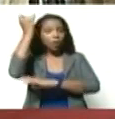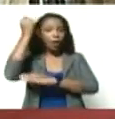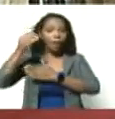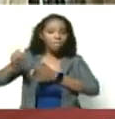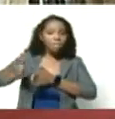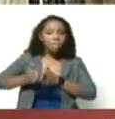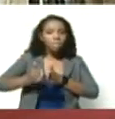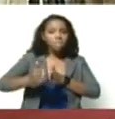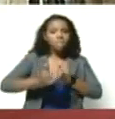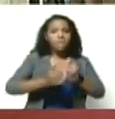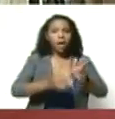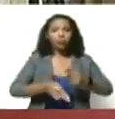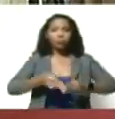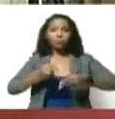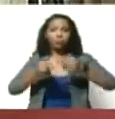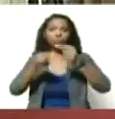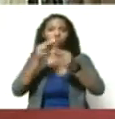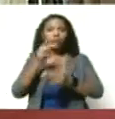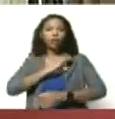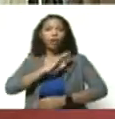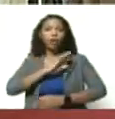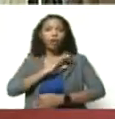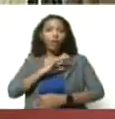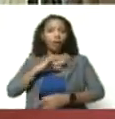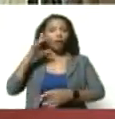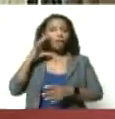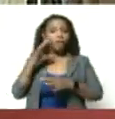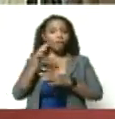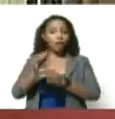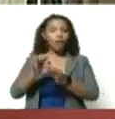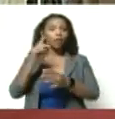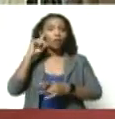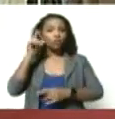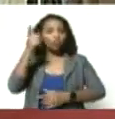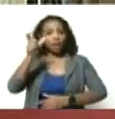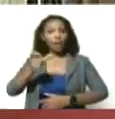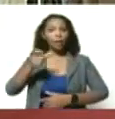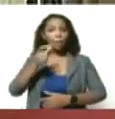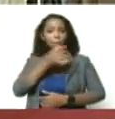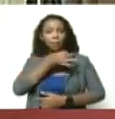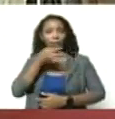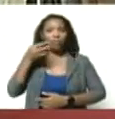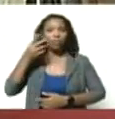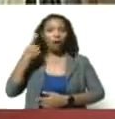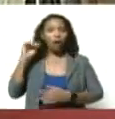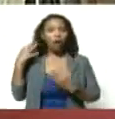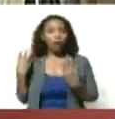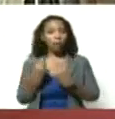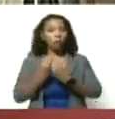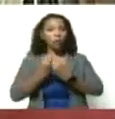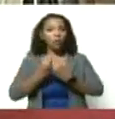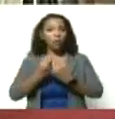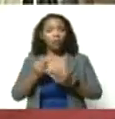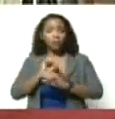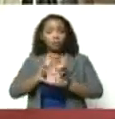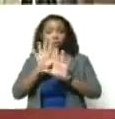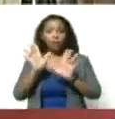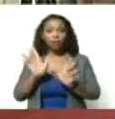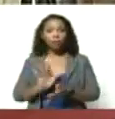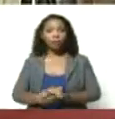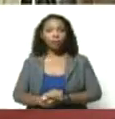camino. Tengo el febril arresto de un ser maravilloso, alado y divino.